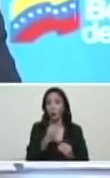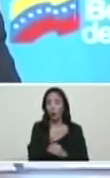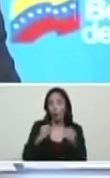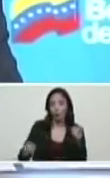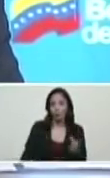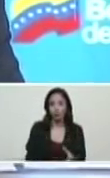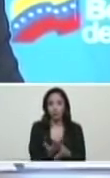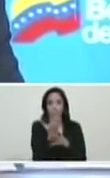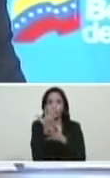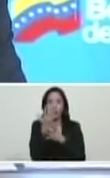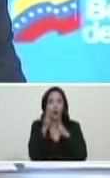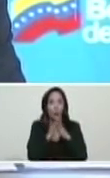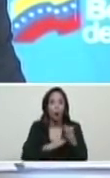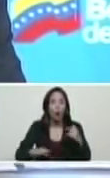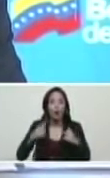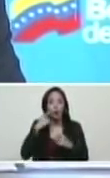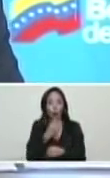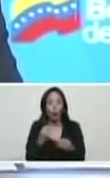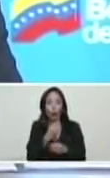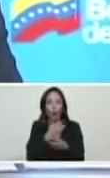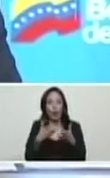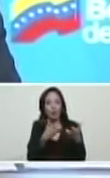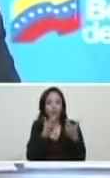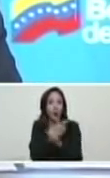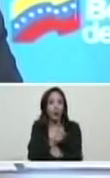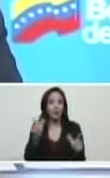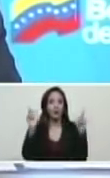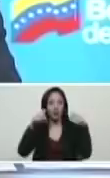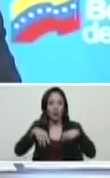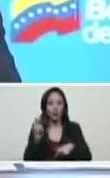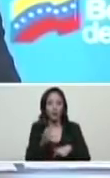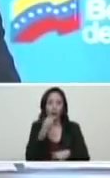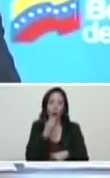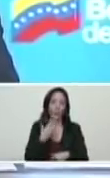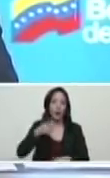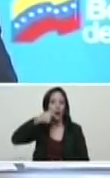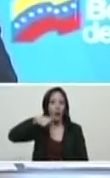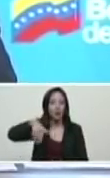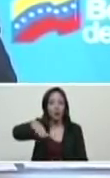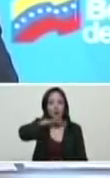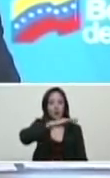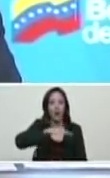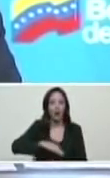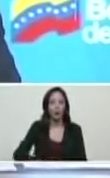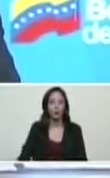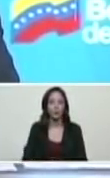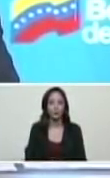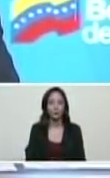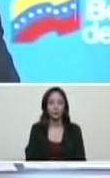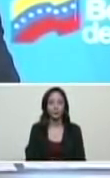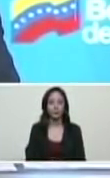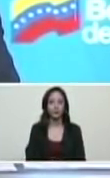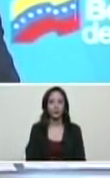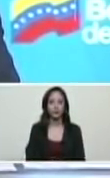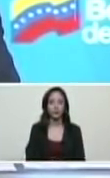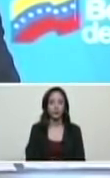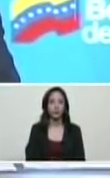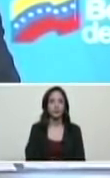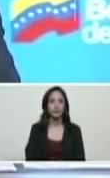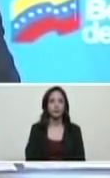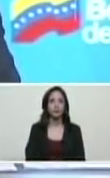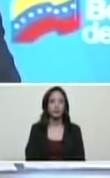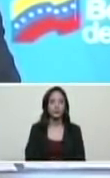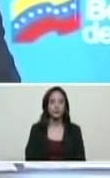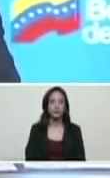ejércitos libertadores de Venezuela. Es una hermosura verdaderamente Venezuela en toda